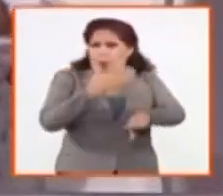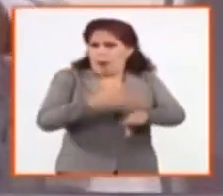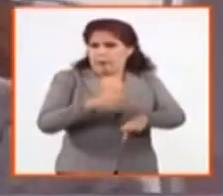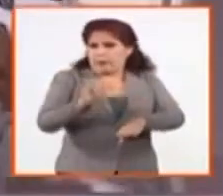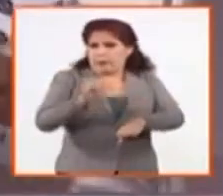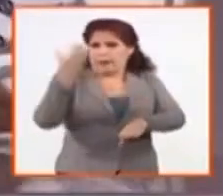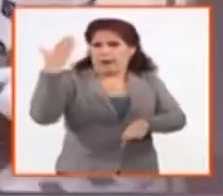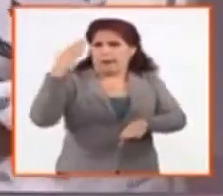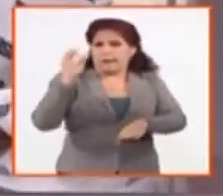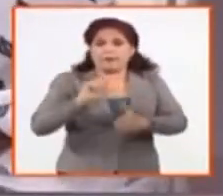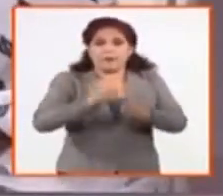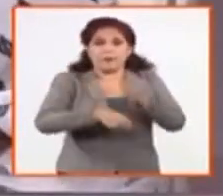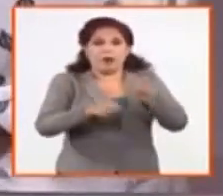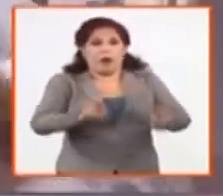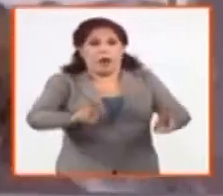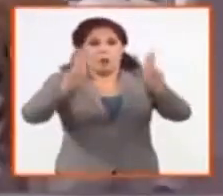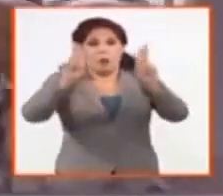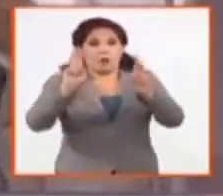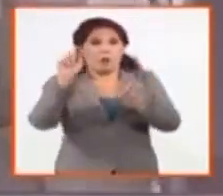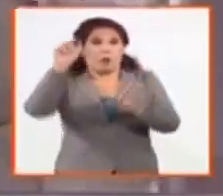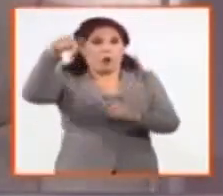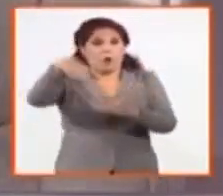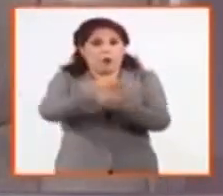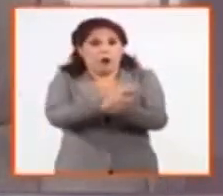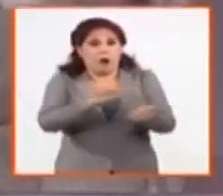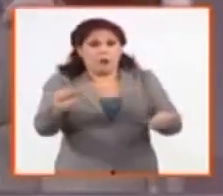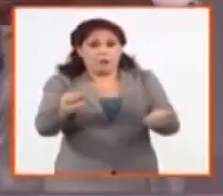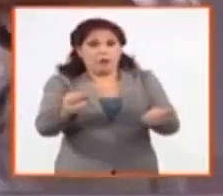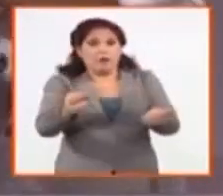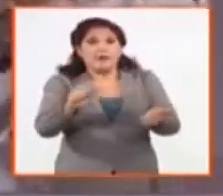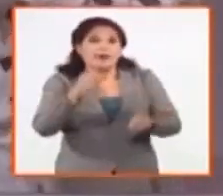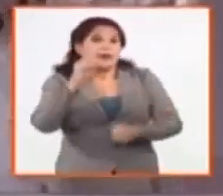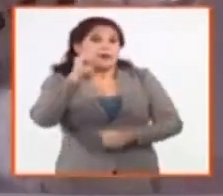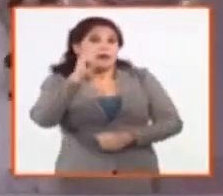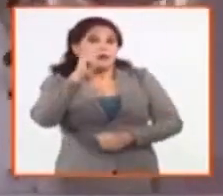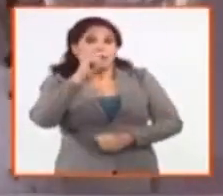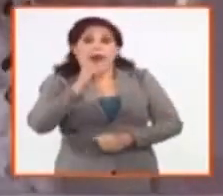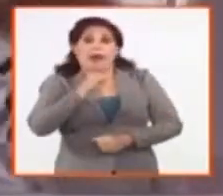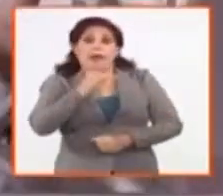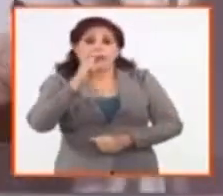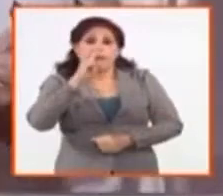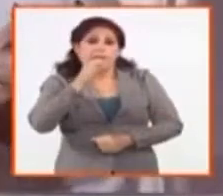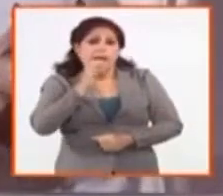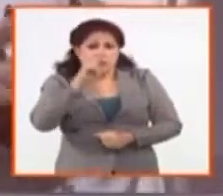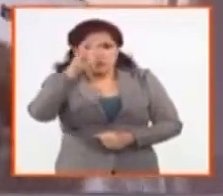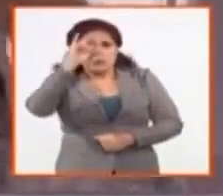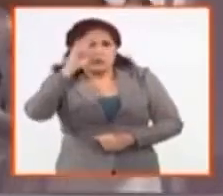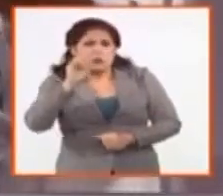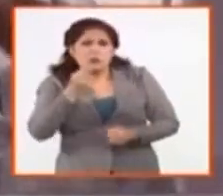le firmó el acuerdo nuclear con Irán y Biden trató de subir la parada, sí, voy